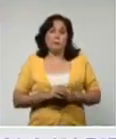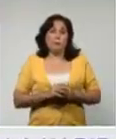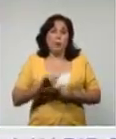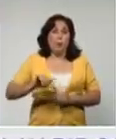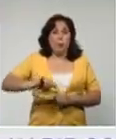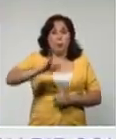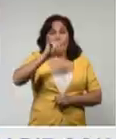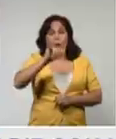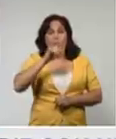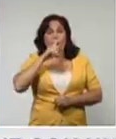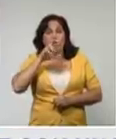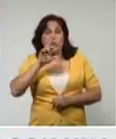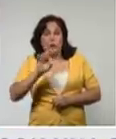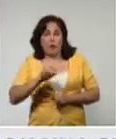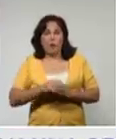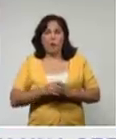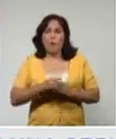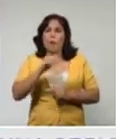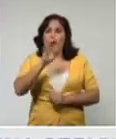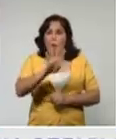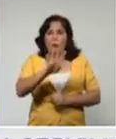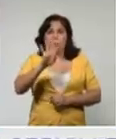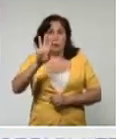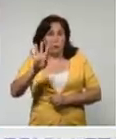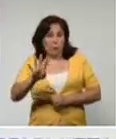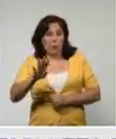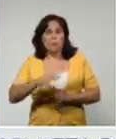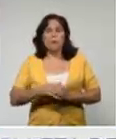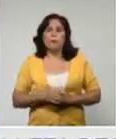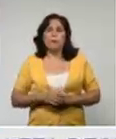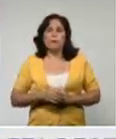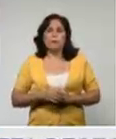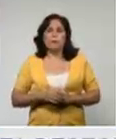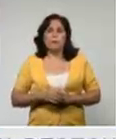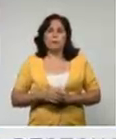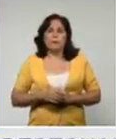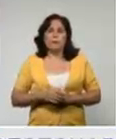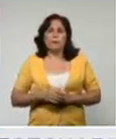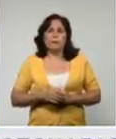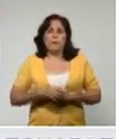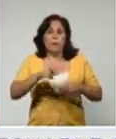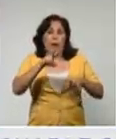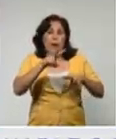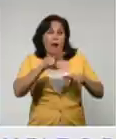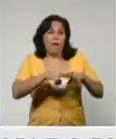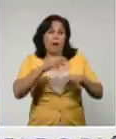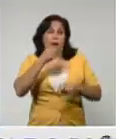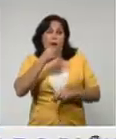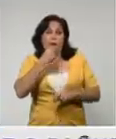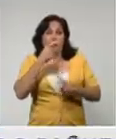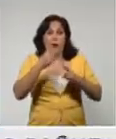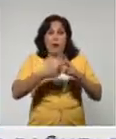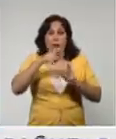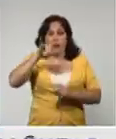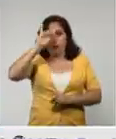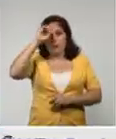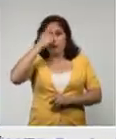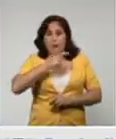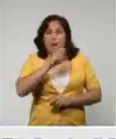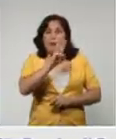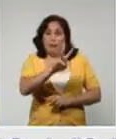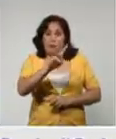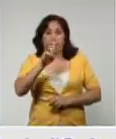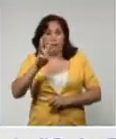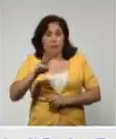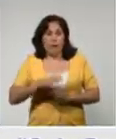y Cerro hay 4 casos de cada uno de ellos, de Habana Vieja y La Lisa 3 casos,